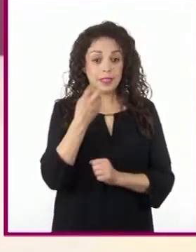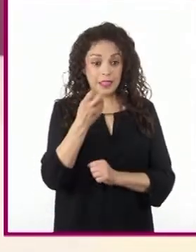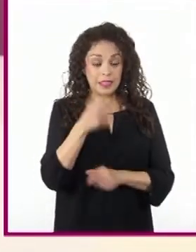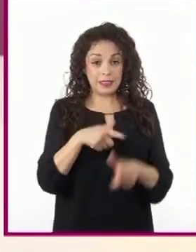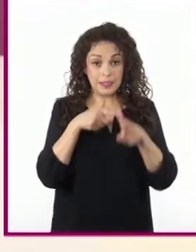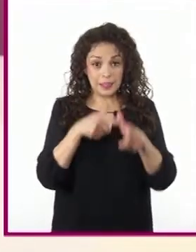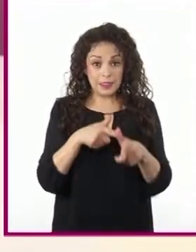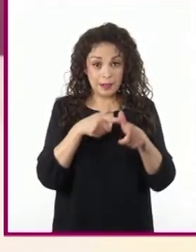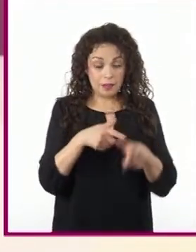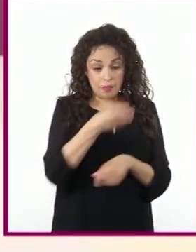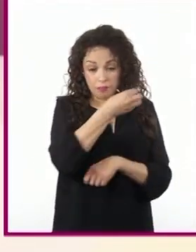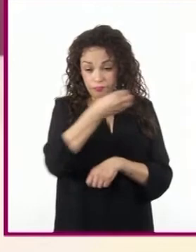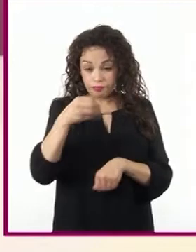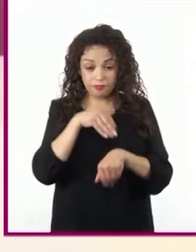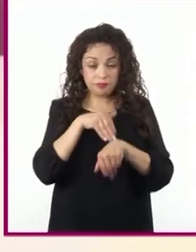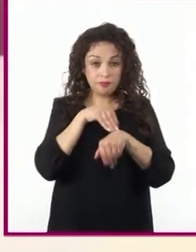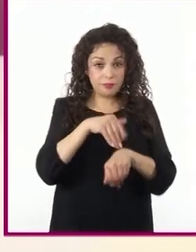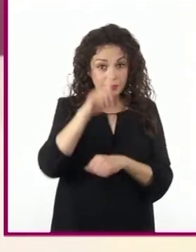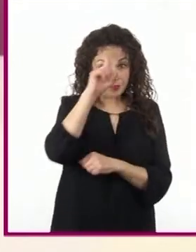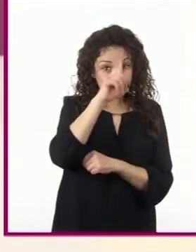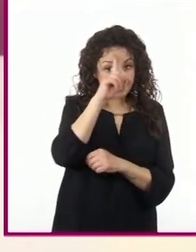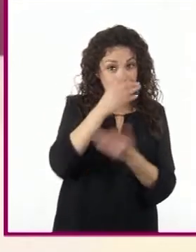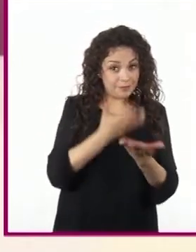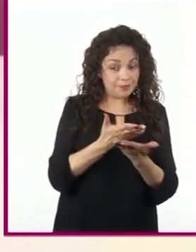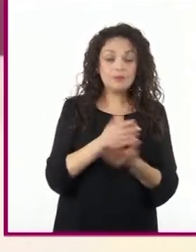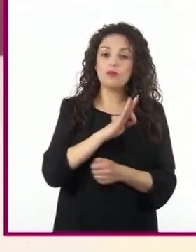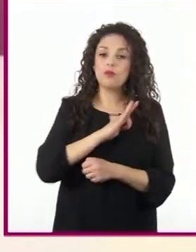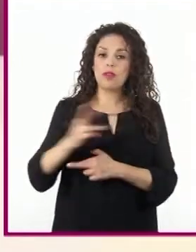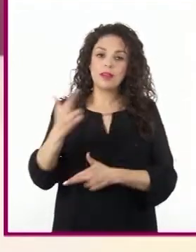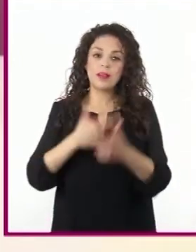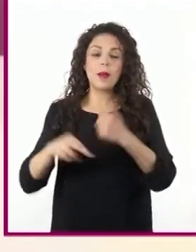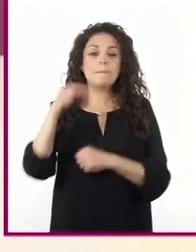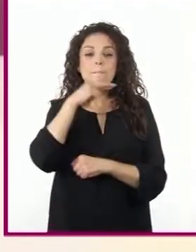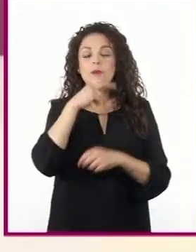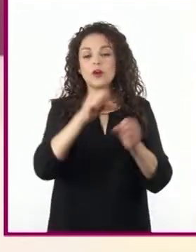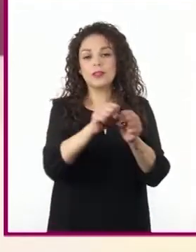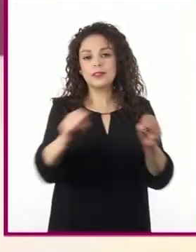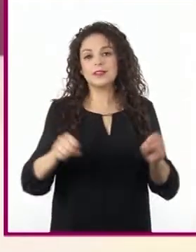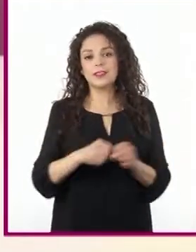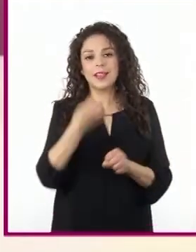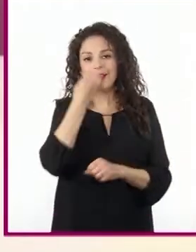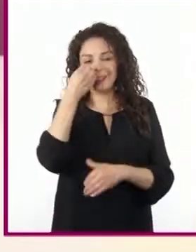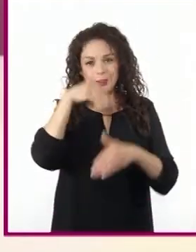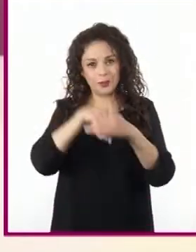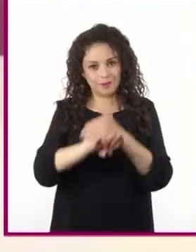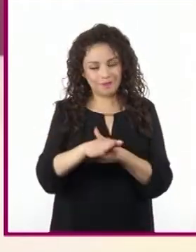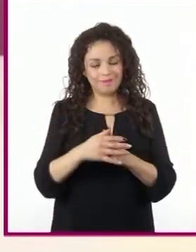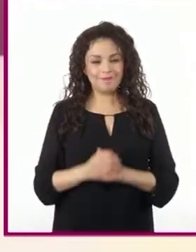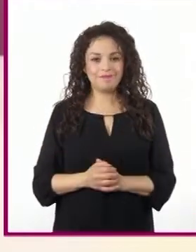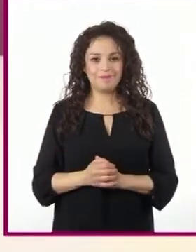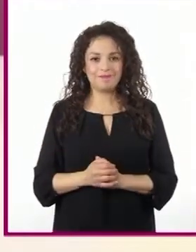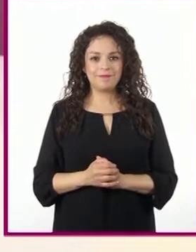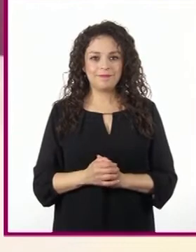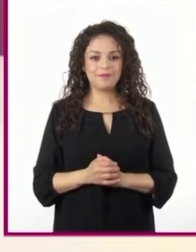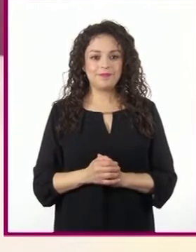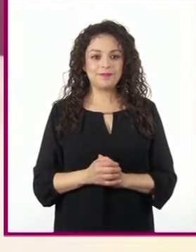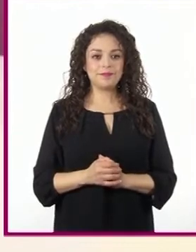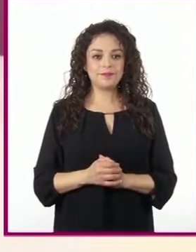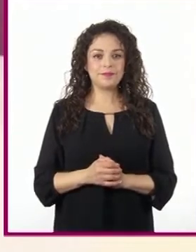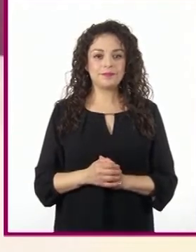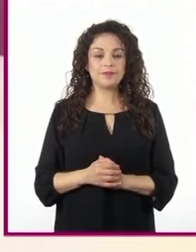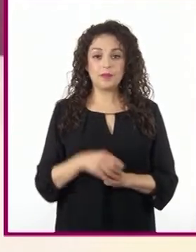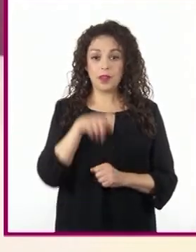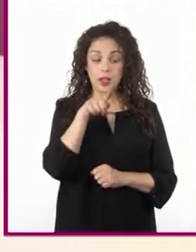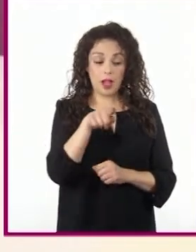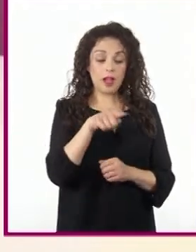estas recomendaciones, podremos regresar pronto a las aulas. Así que a seguirse cuidando. Tomen nota